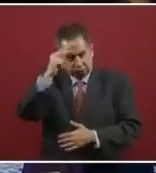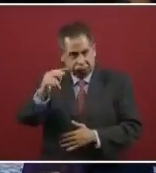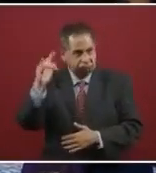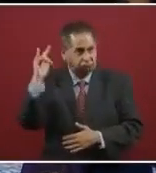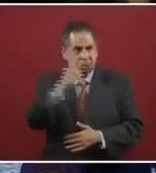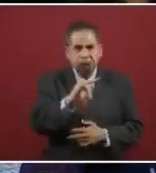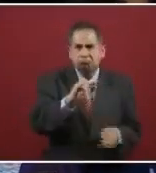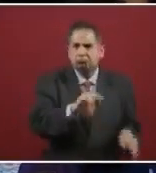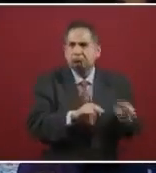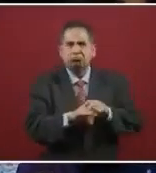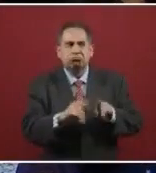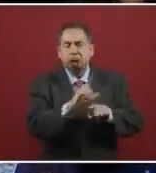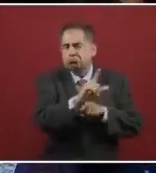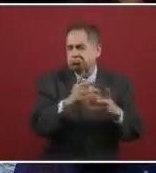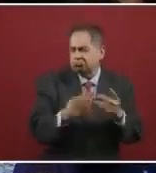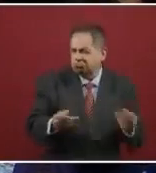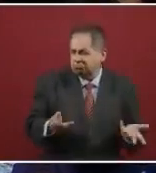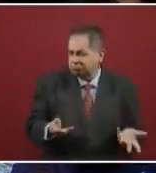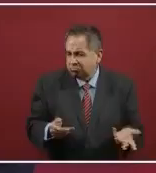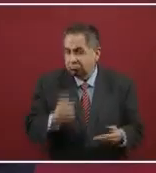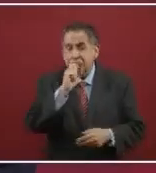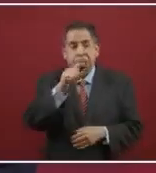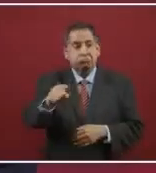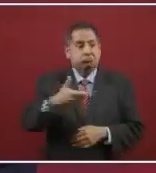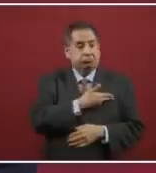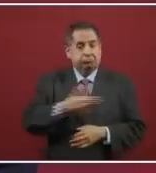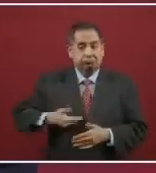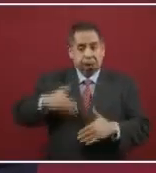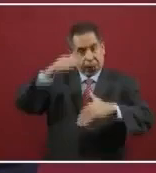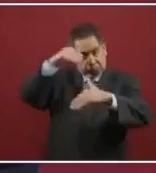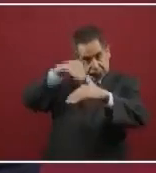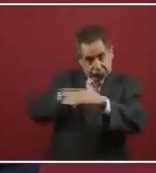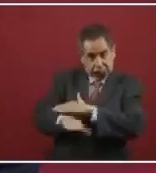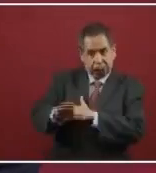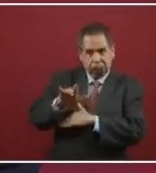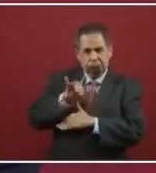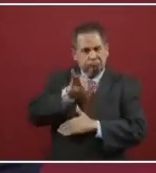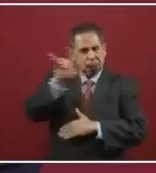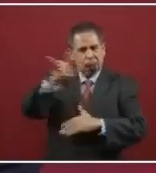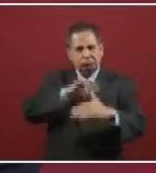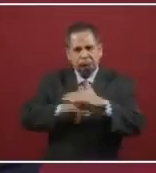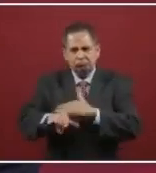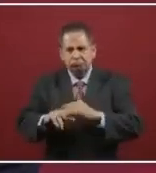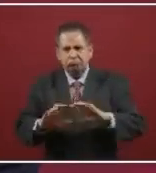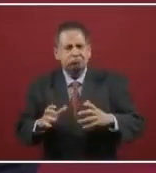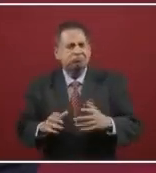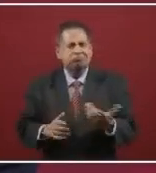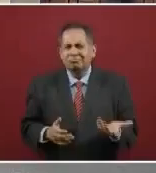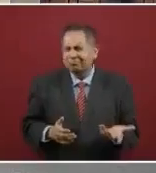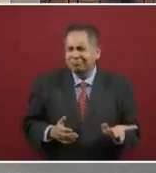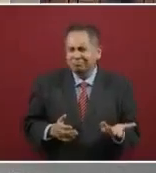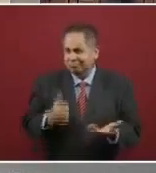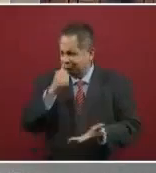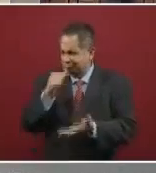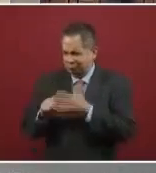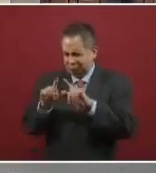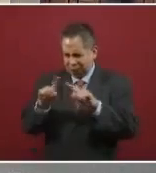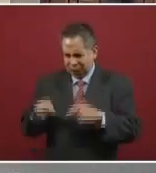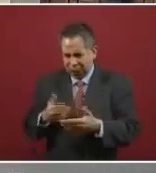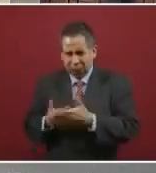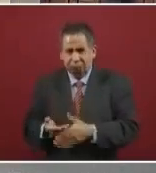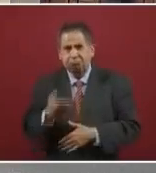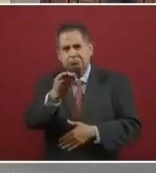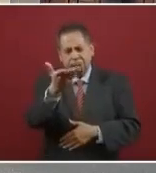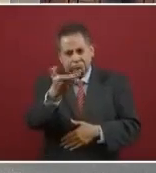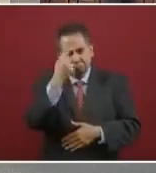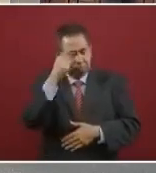también se utilizó el hangar presidencial. Él, en esta carta, se le está pidiendo que usted interceda para